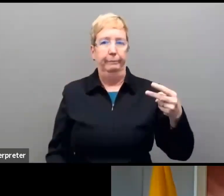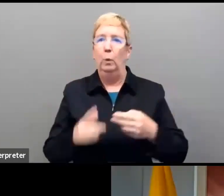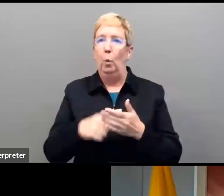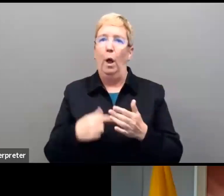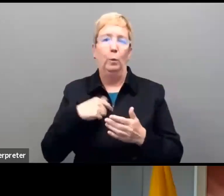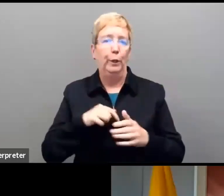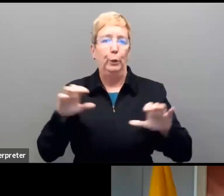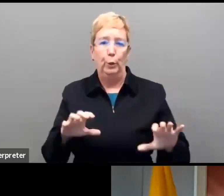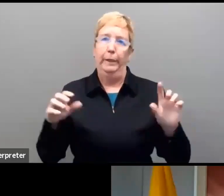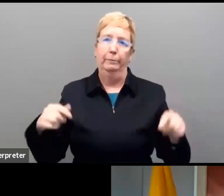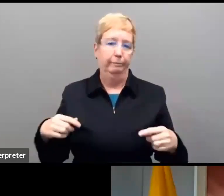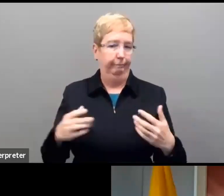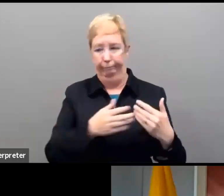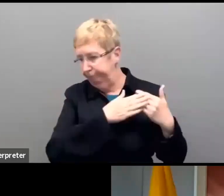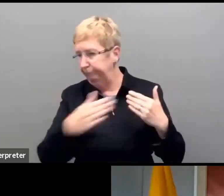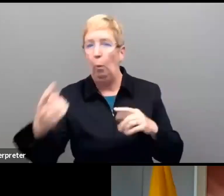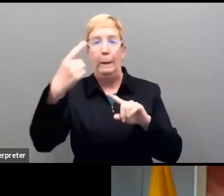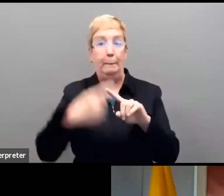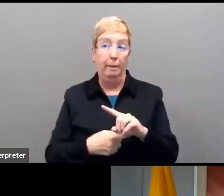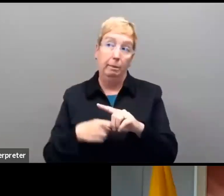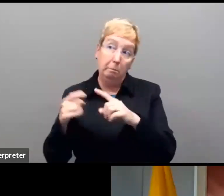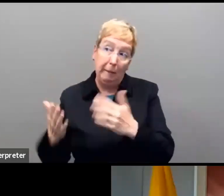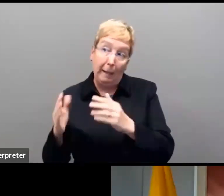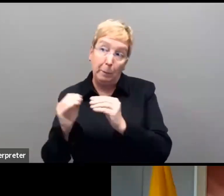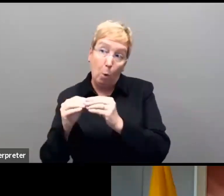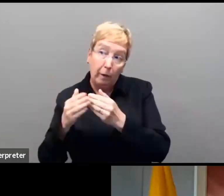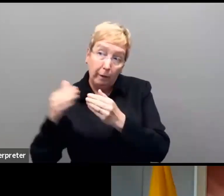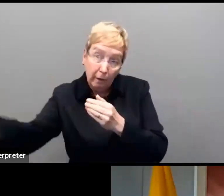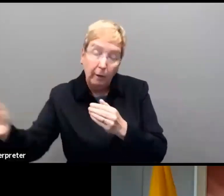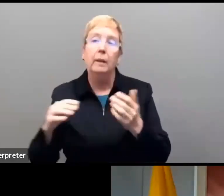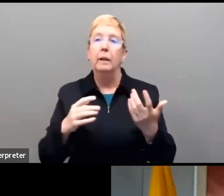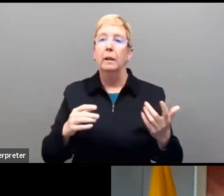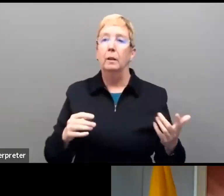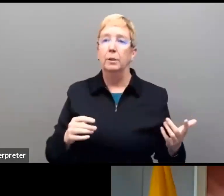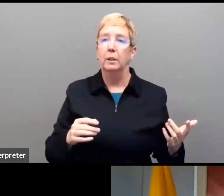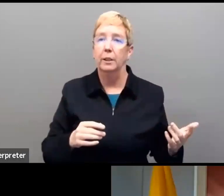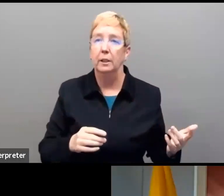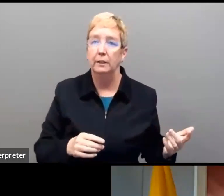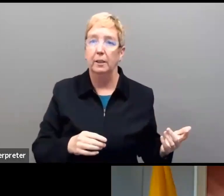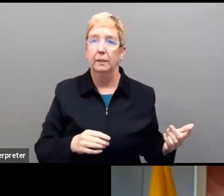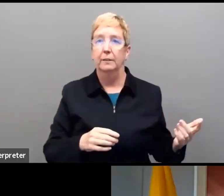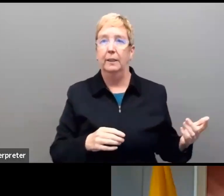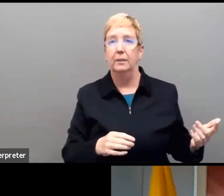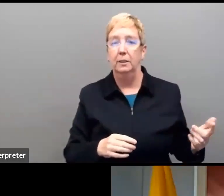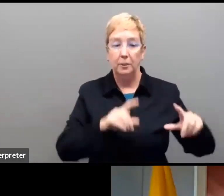dando la palabra y encendiendo su micrófono. Alden Andamasa de las Cruces On News será el